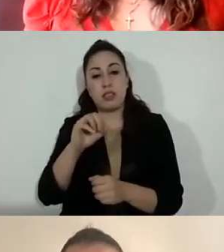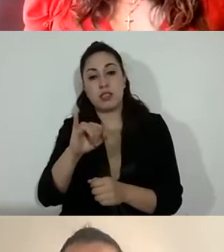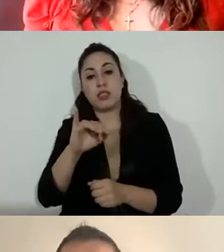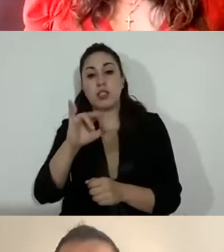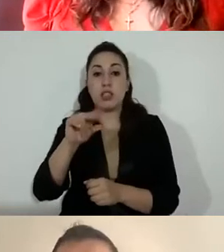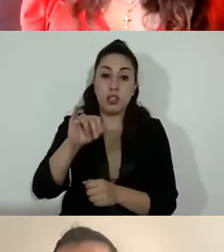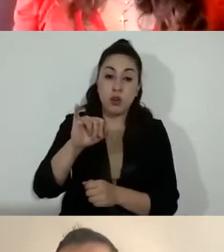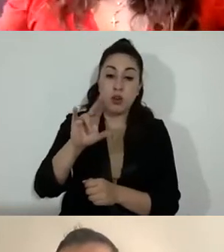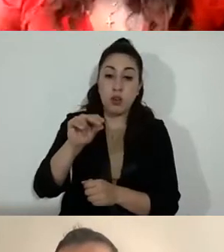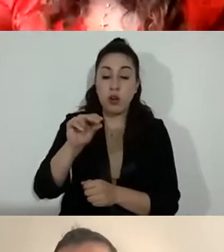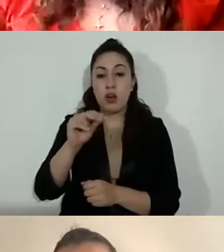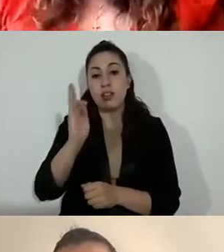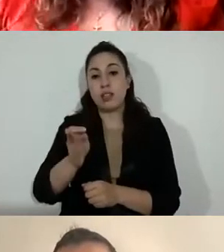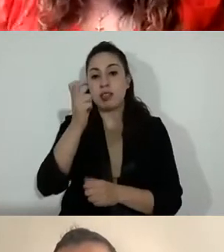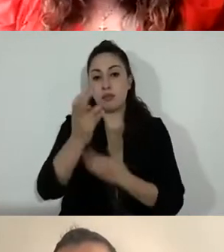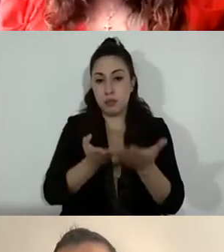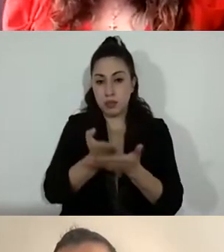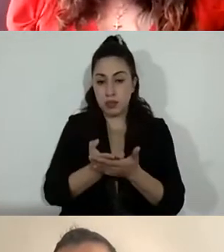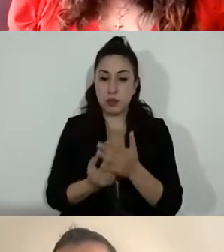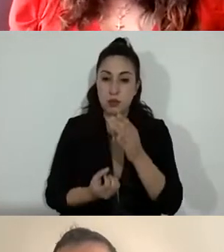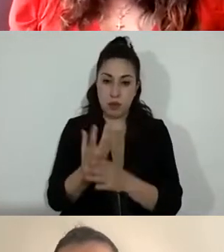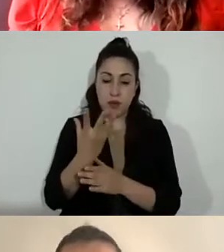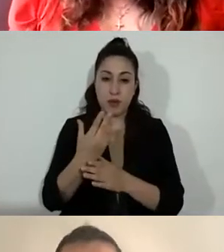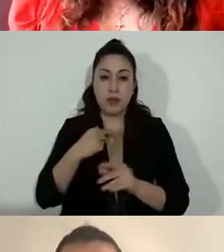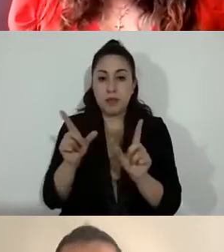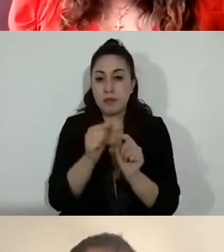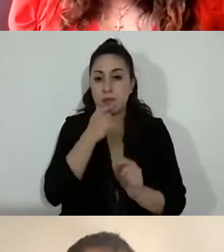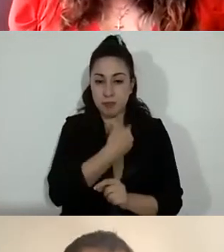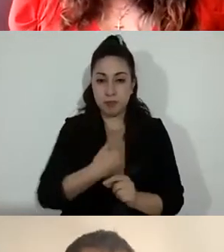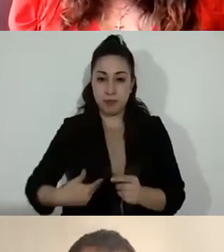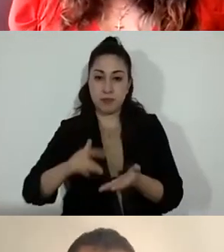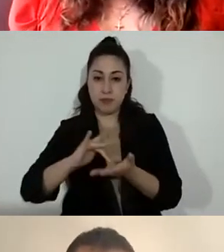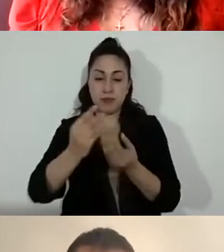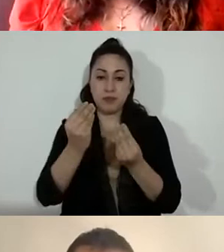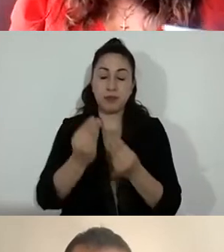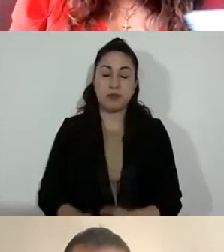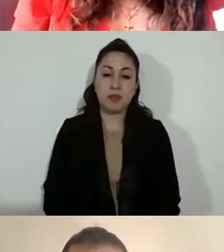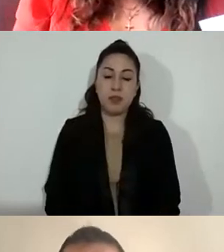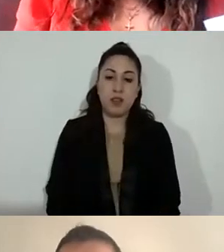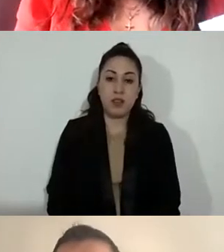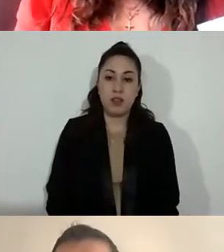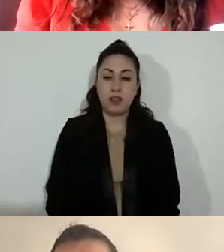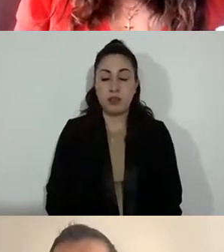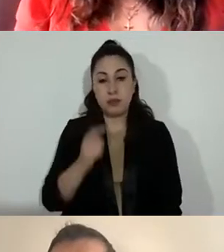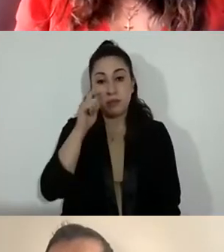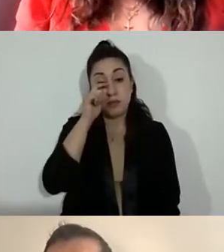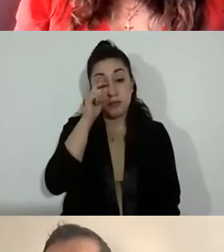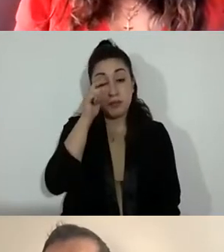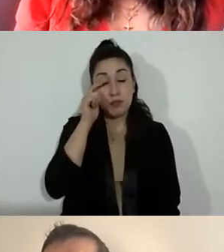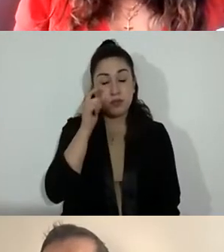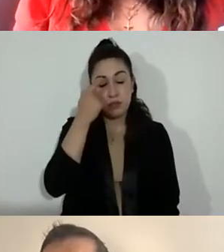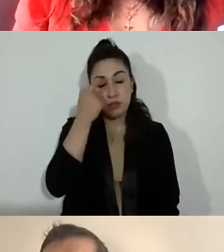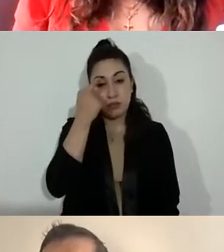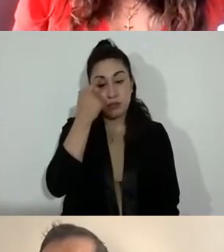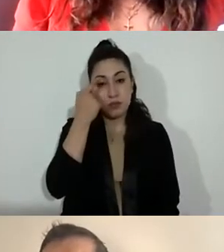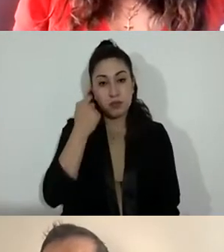dicha determinación. Es cuanto, diputado presidente. Muchas gracias. Sí, gracias, diputado Ricardo Rubio. Hemos